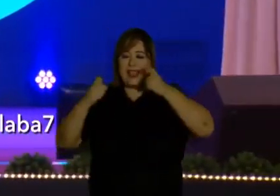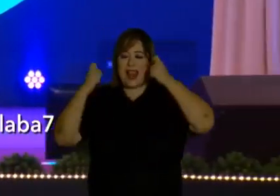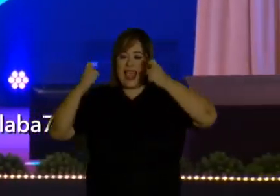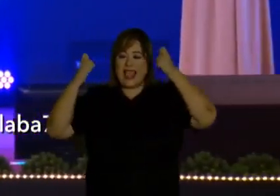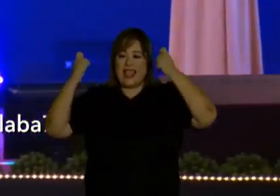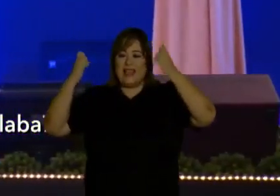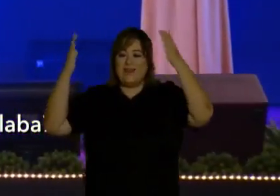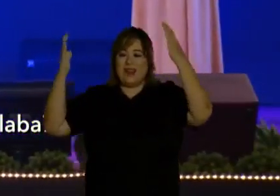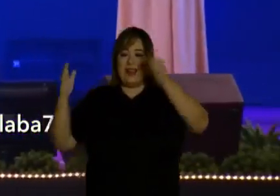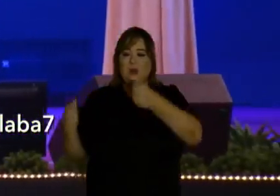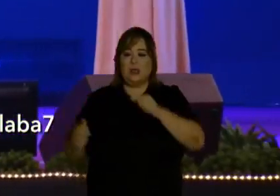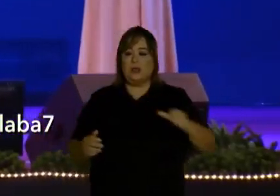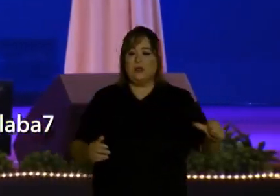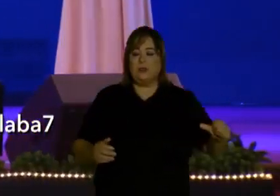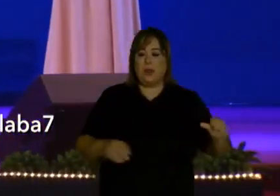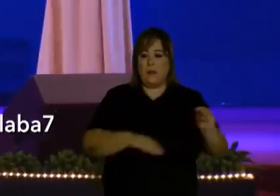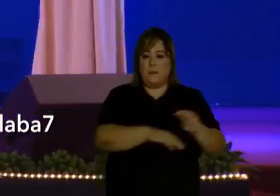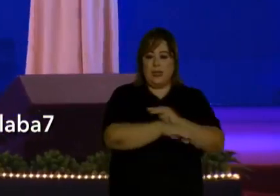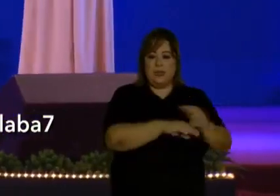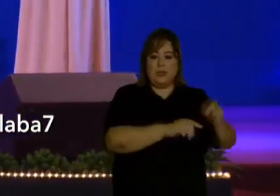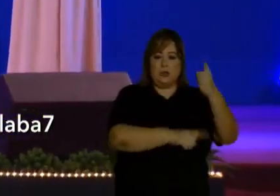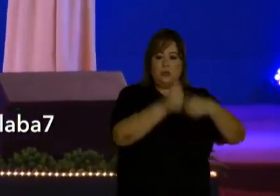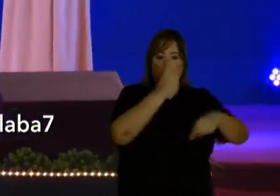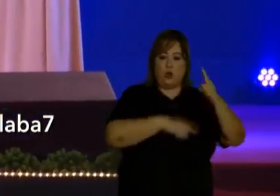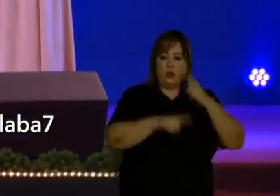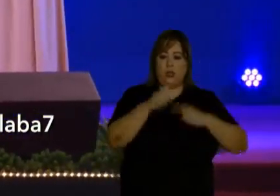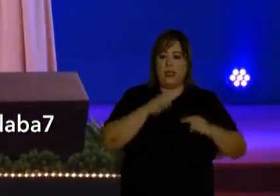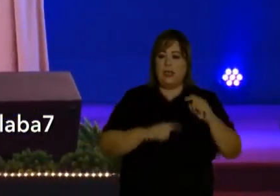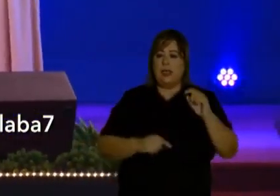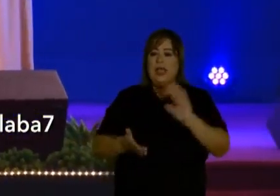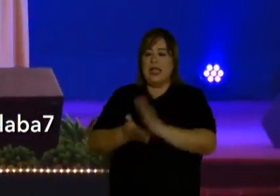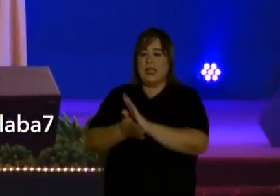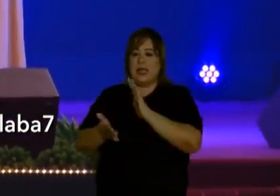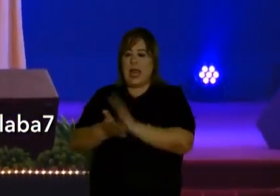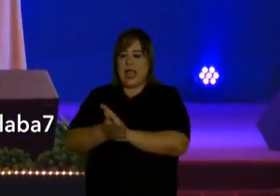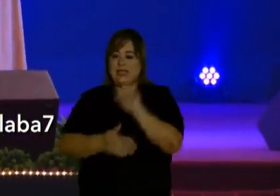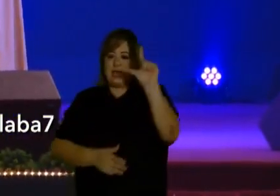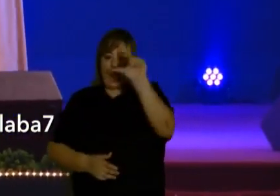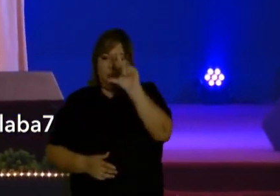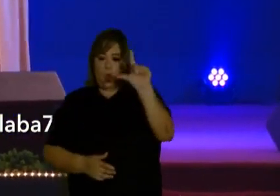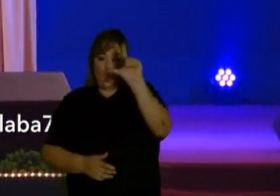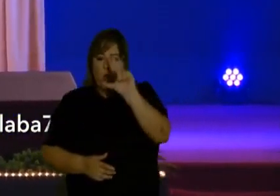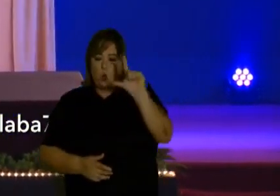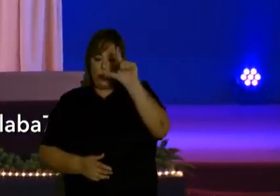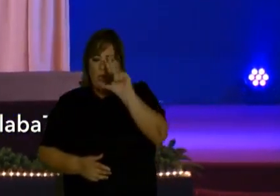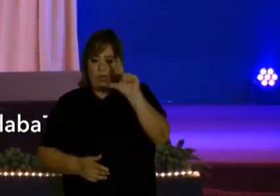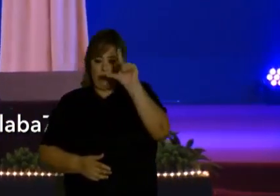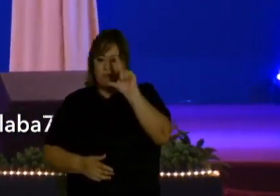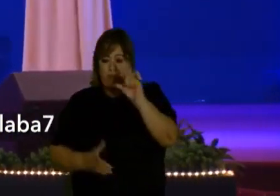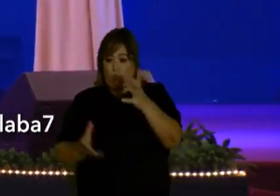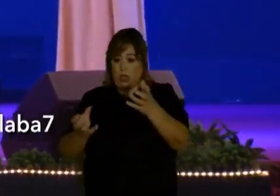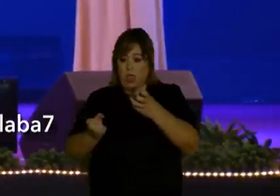de las Señales, tan bonito. Los lunes se están dando unas clases preciosas para los que están interesados. Y el día